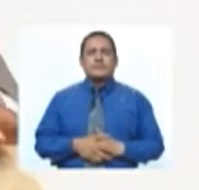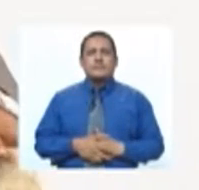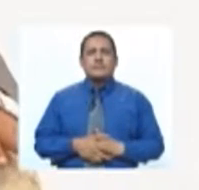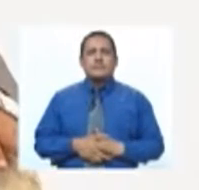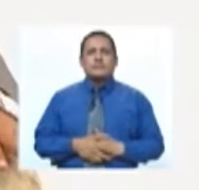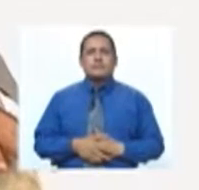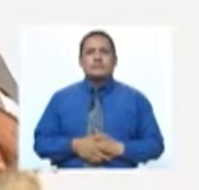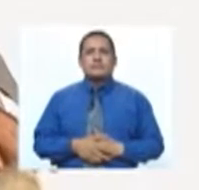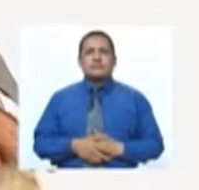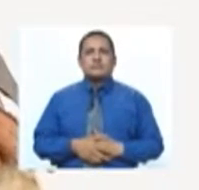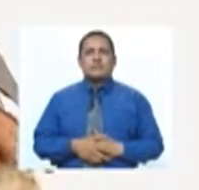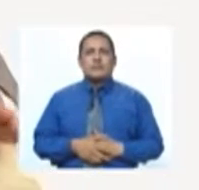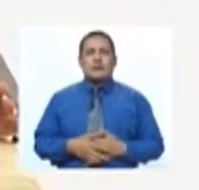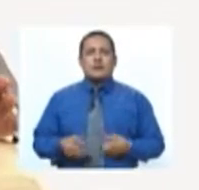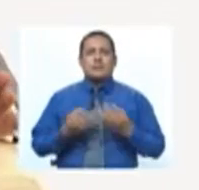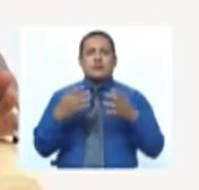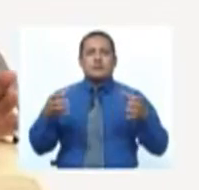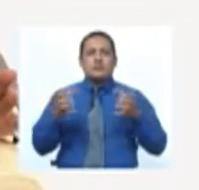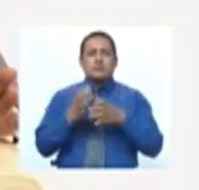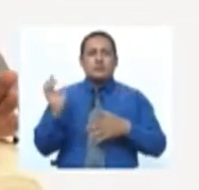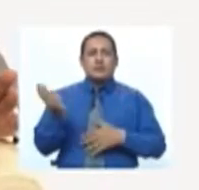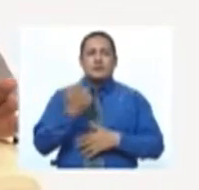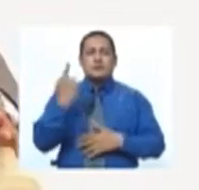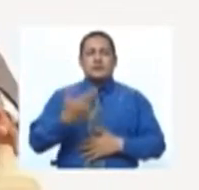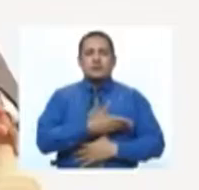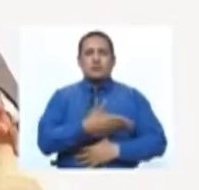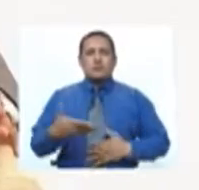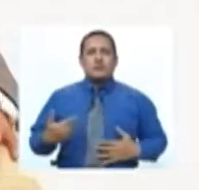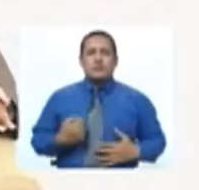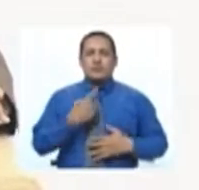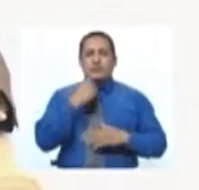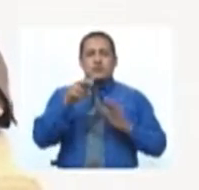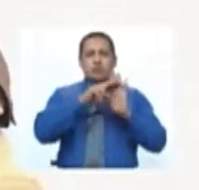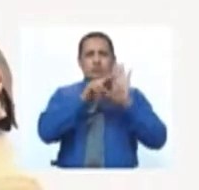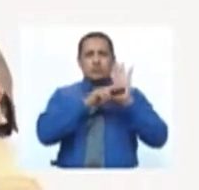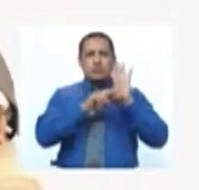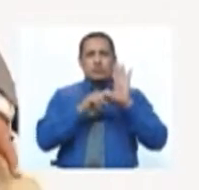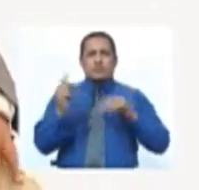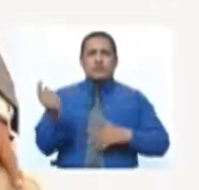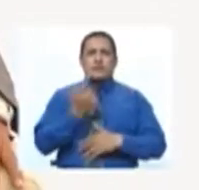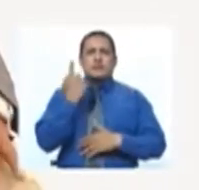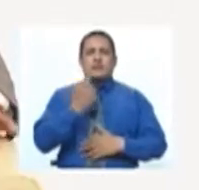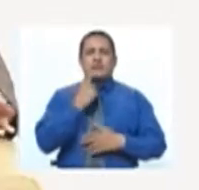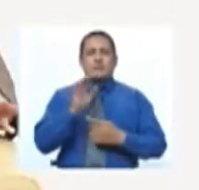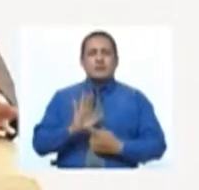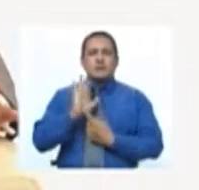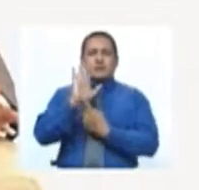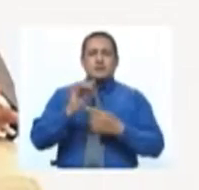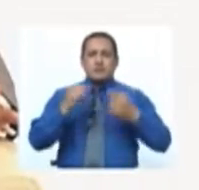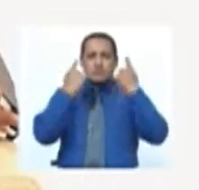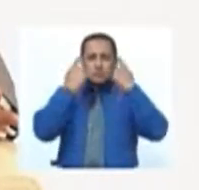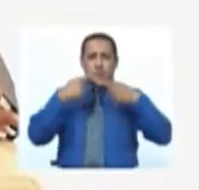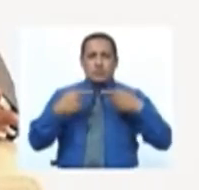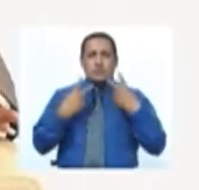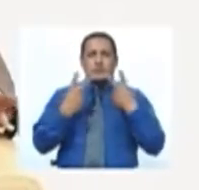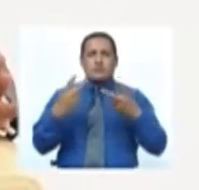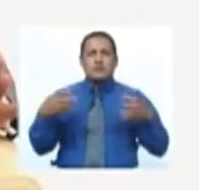bien, el sistema de bienes estatales, como norma general, establece